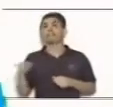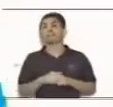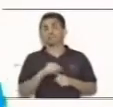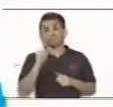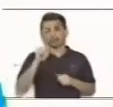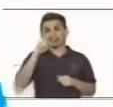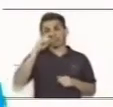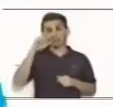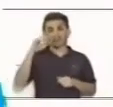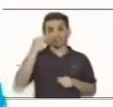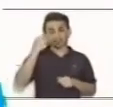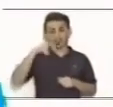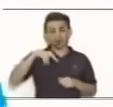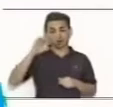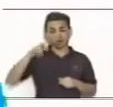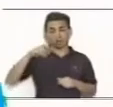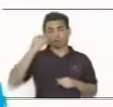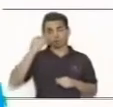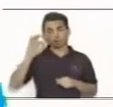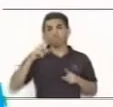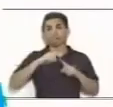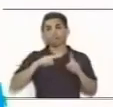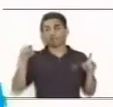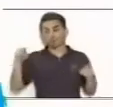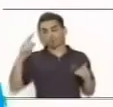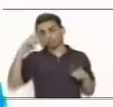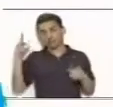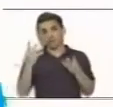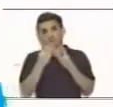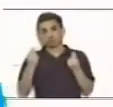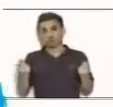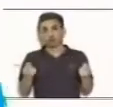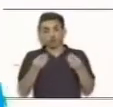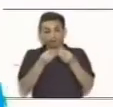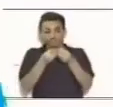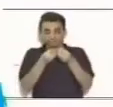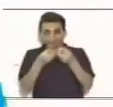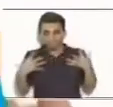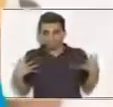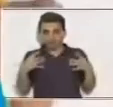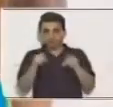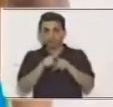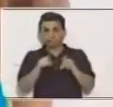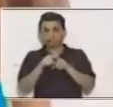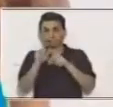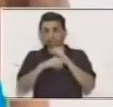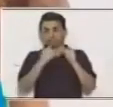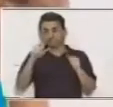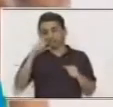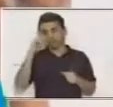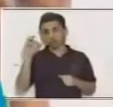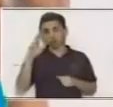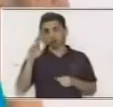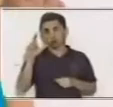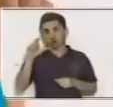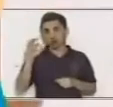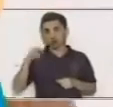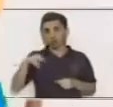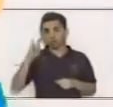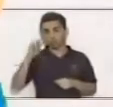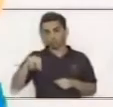se resuelve por factor común. Y ya lo encontramos. ¿Será que es este? Revisen.